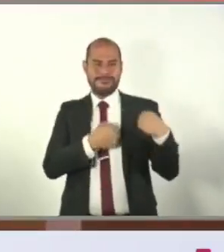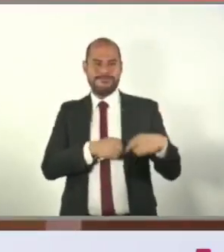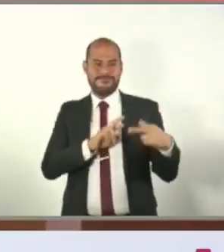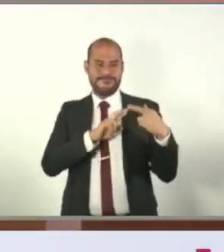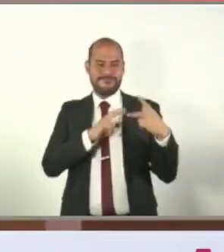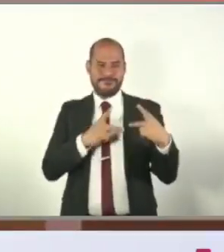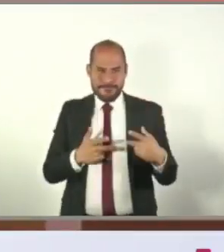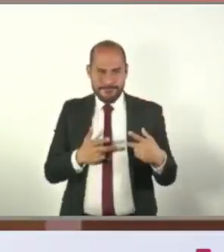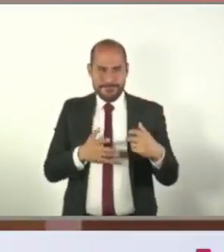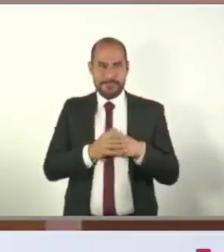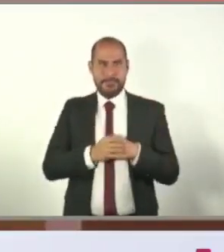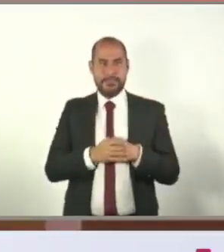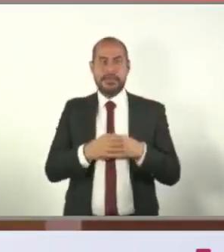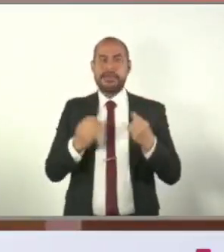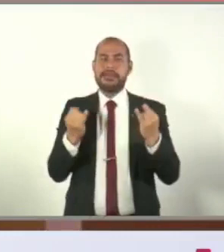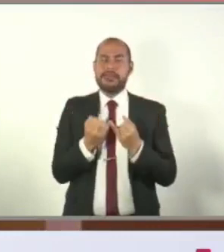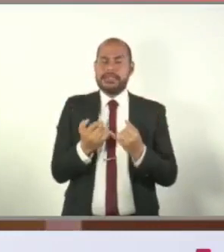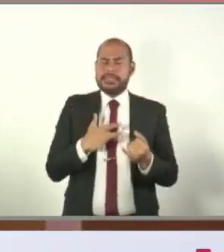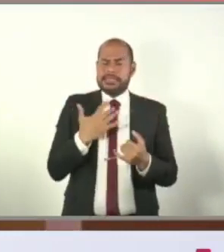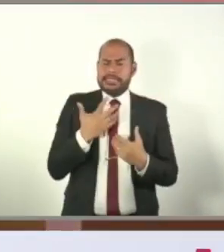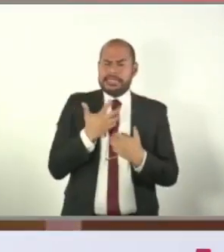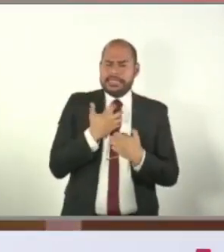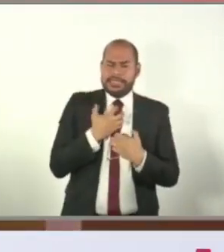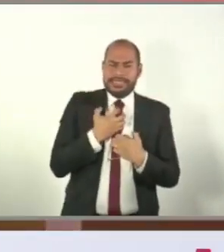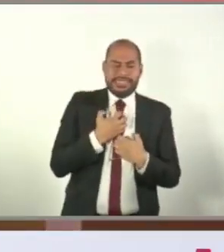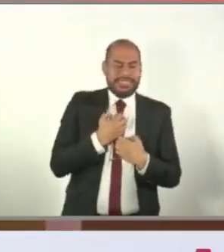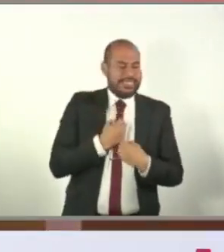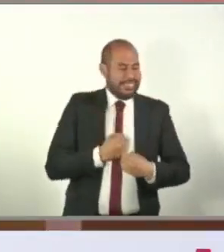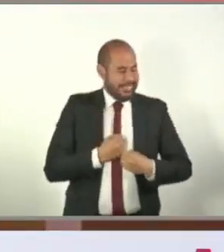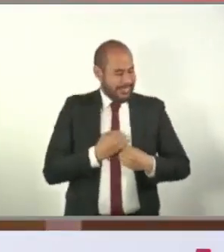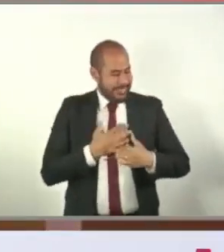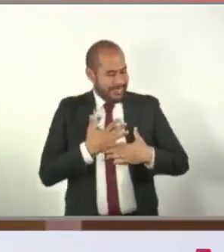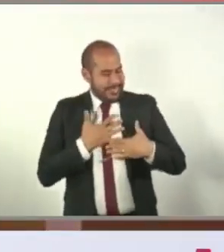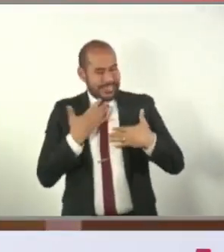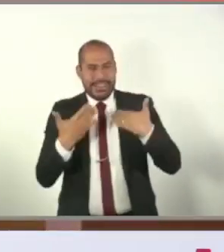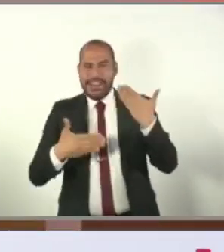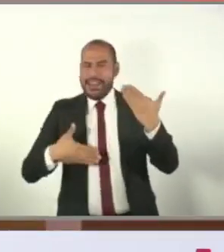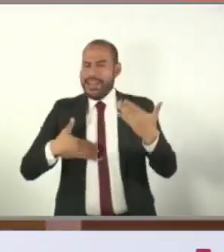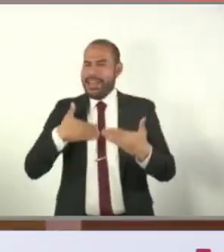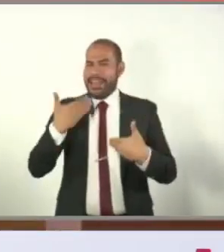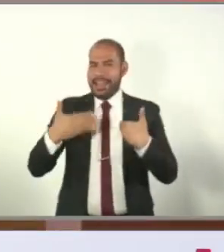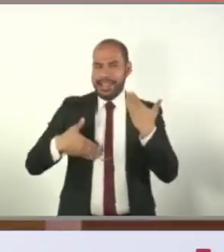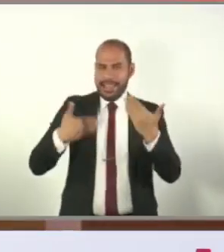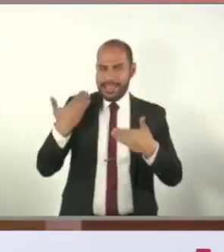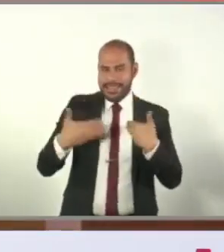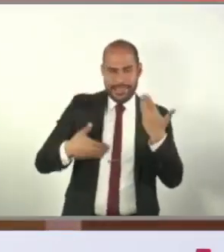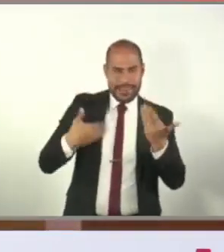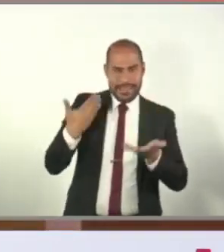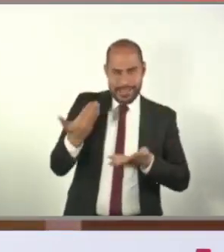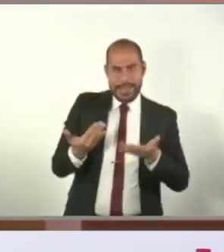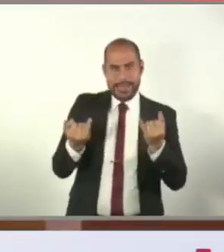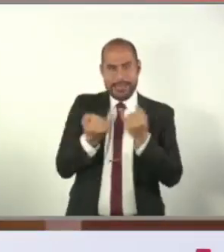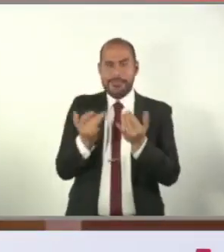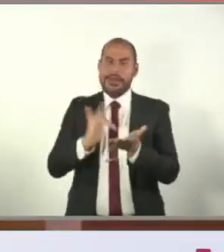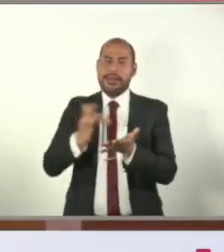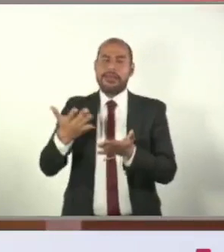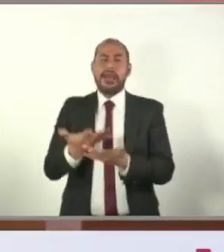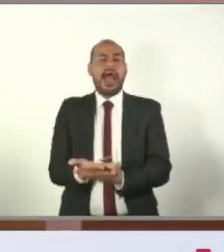que te sobrecoge de alegría y gratitud.